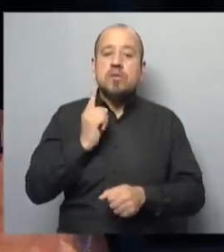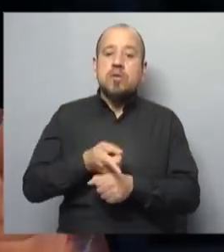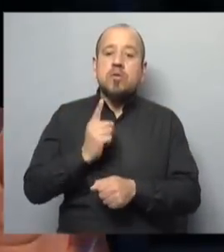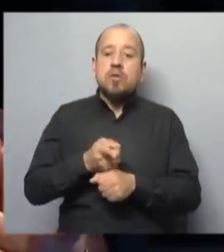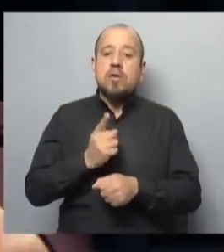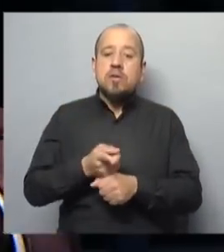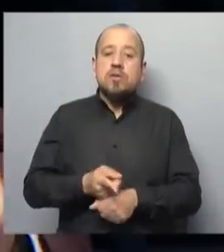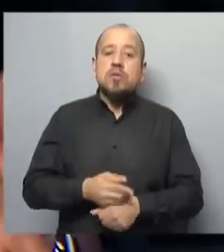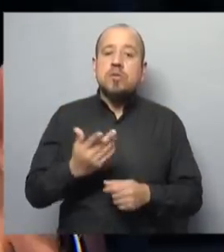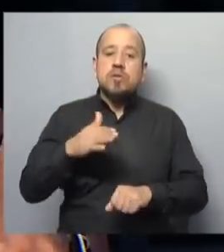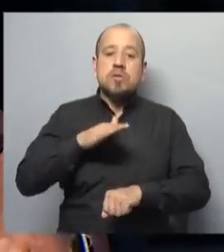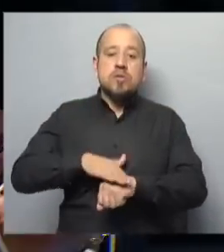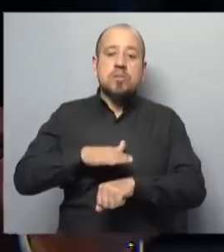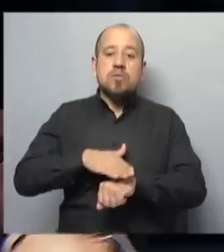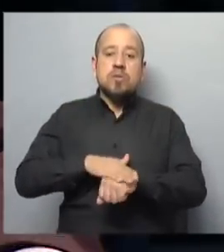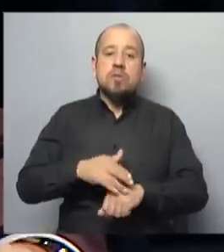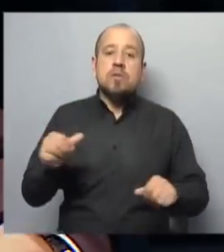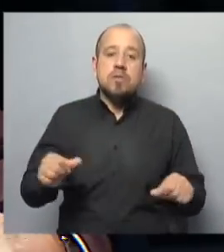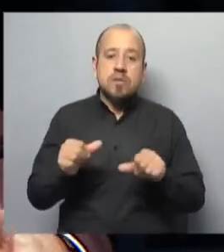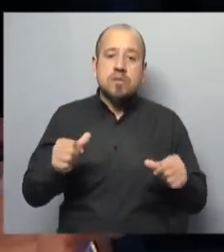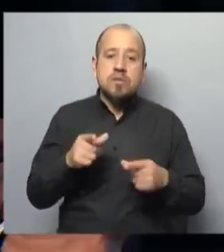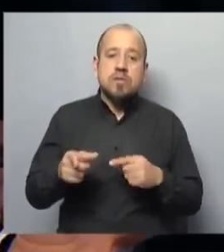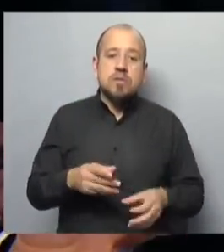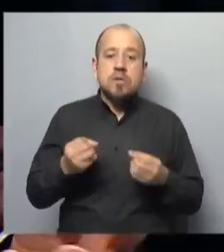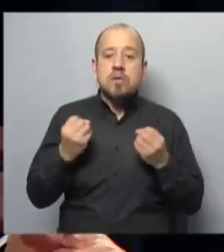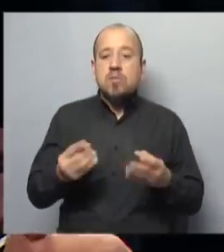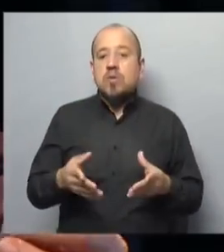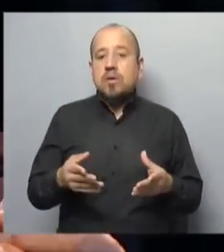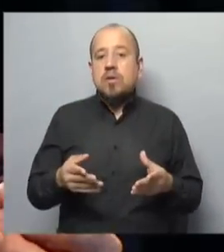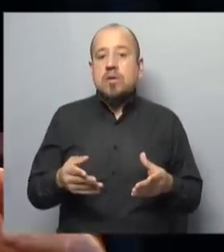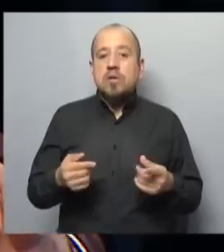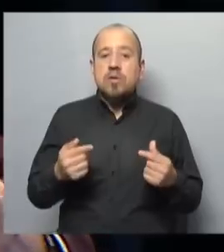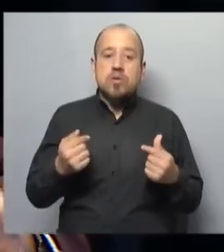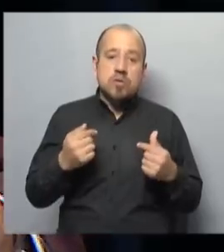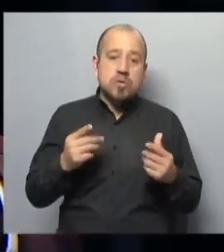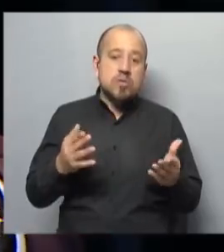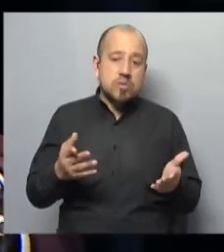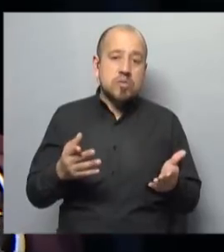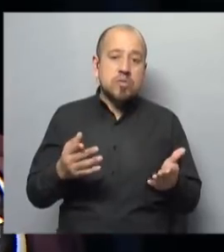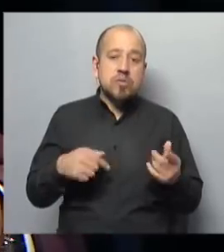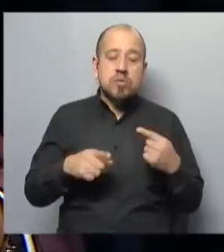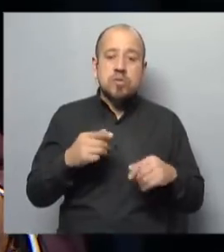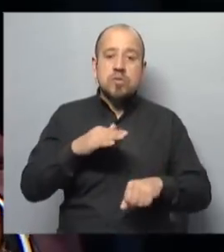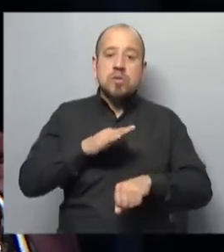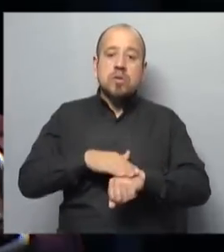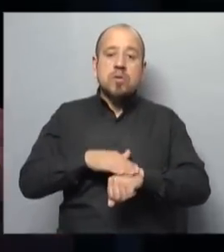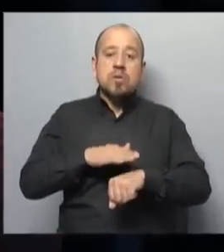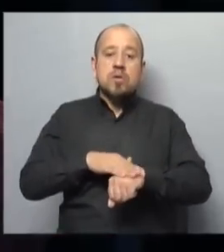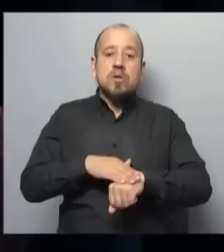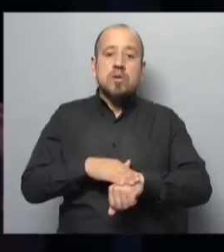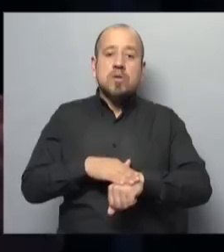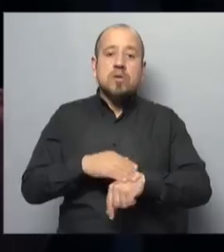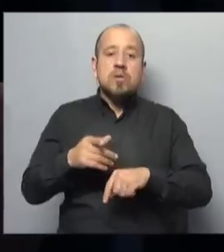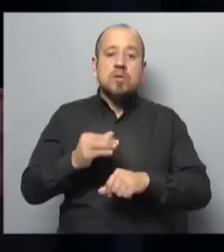de ser responsable de lo que hace digo porque en definitiva pero también es un dato de la responsabilidad ante